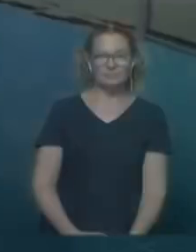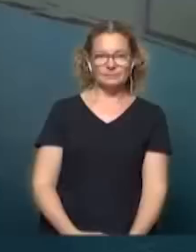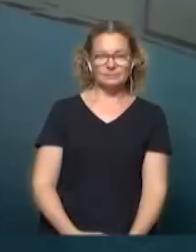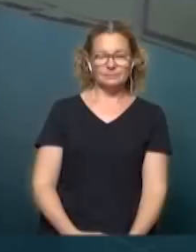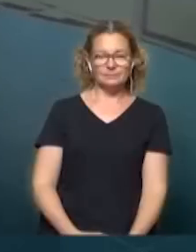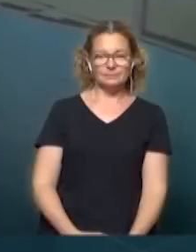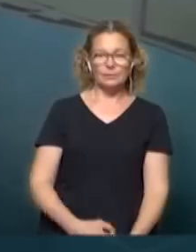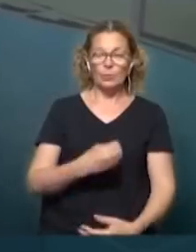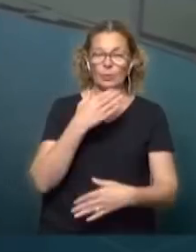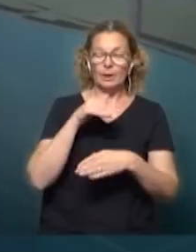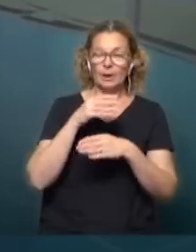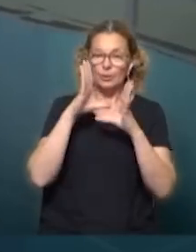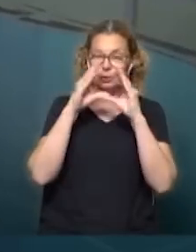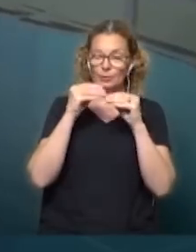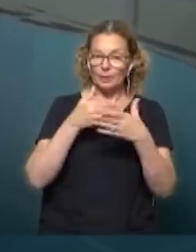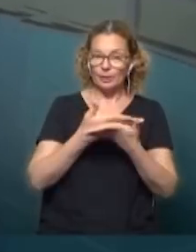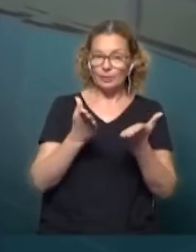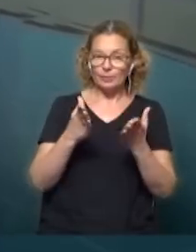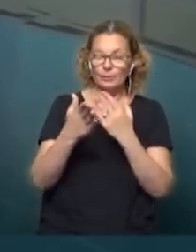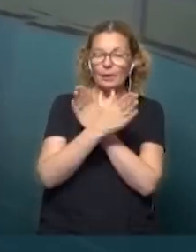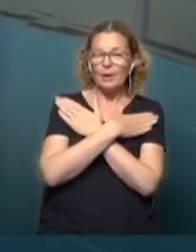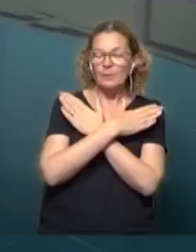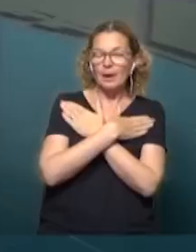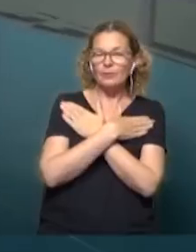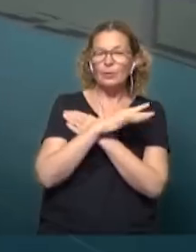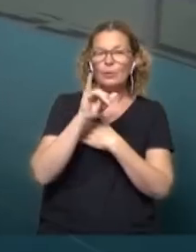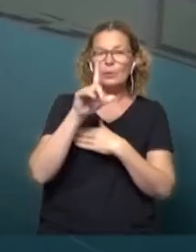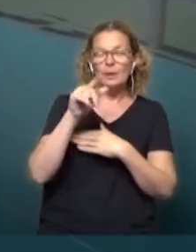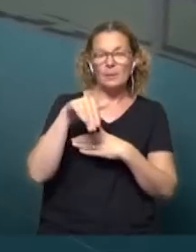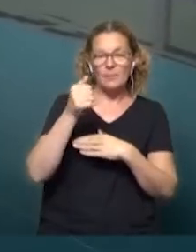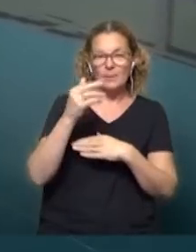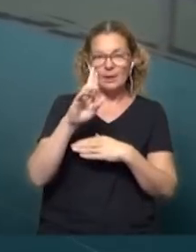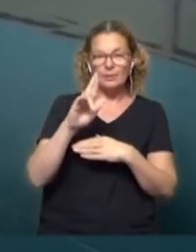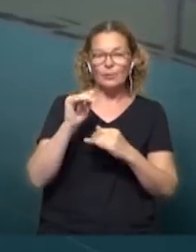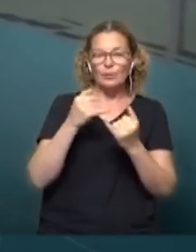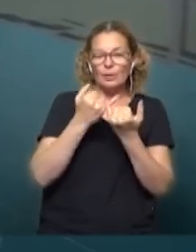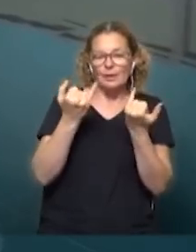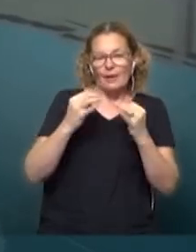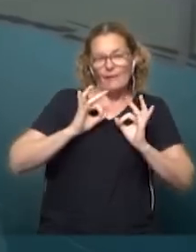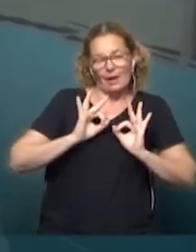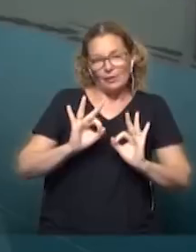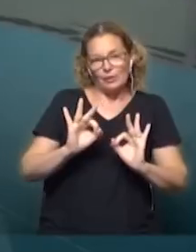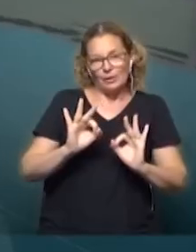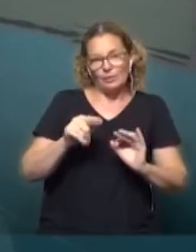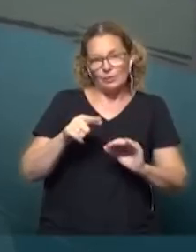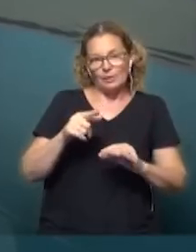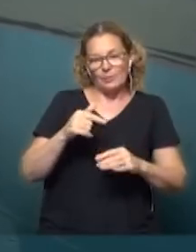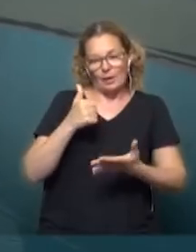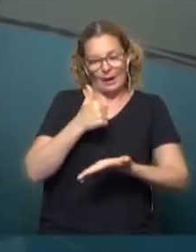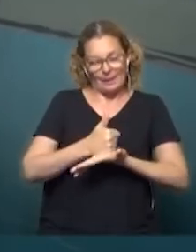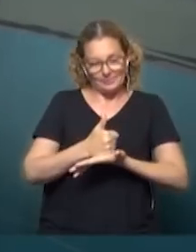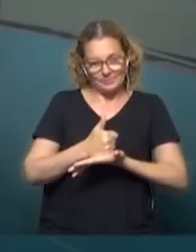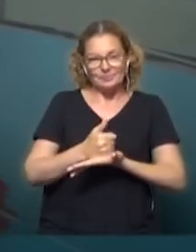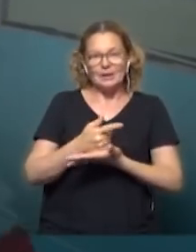buenas noches para todos Antes que nada mandarle un abrazo grande este a Wilmar que se va a tomar unos días de licencia y lo estaremos cubriendo por aquí